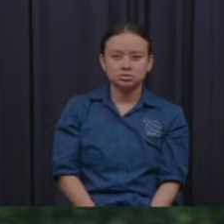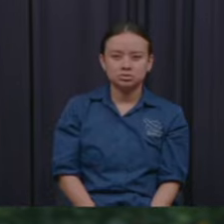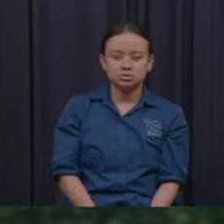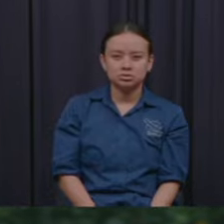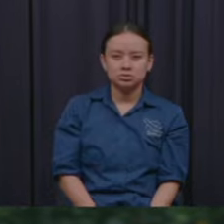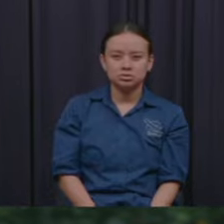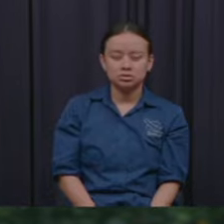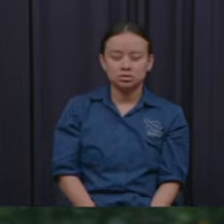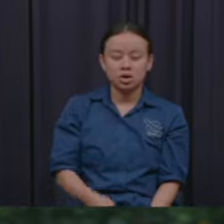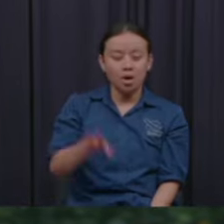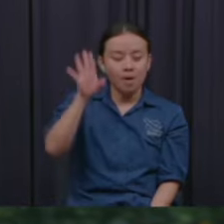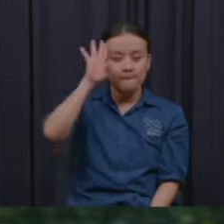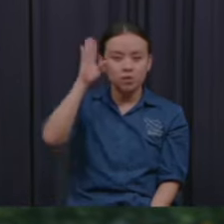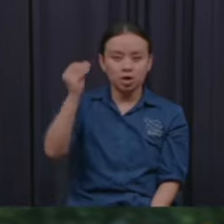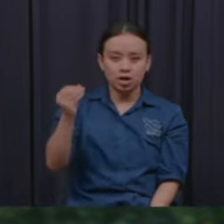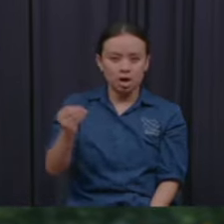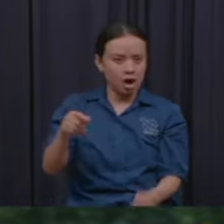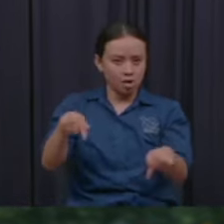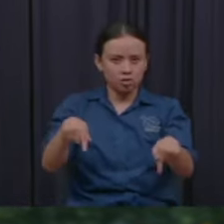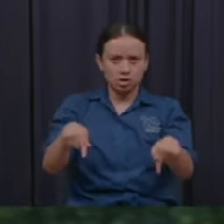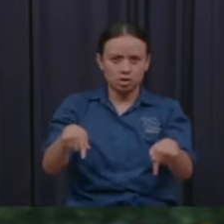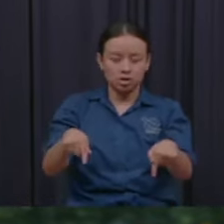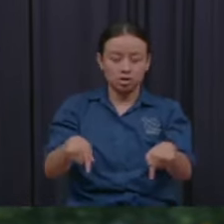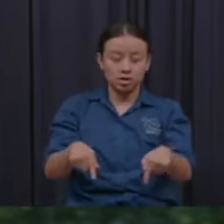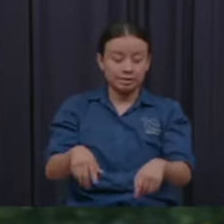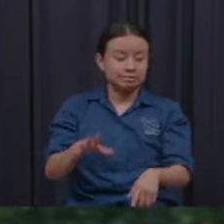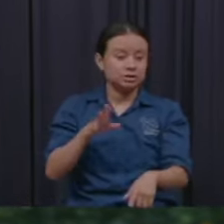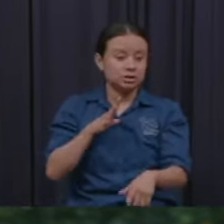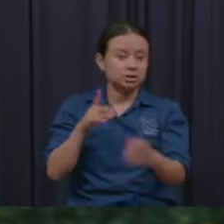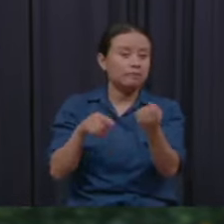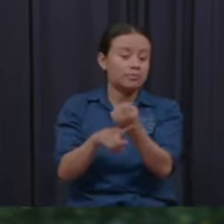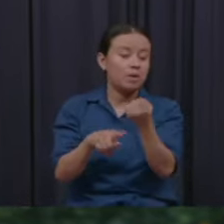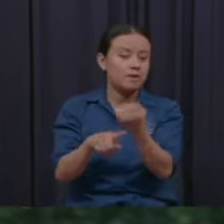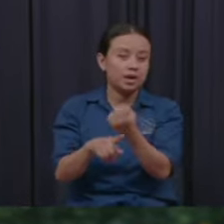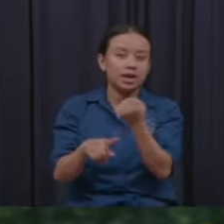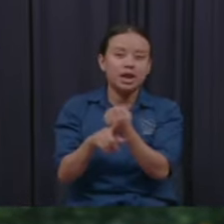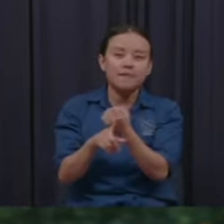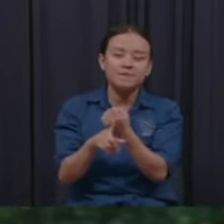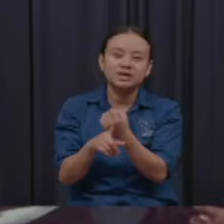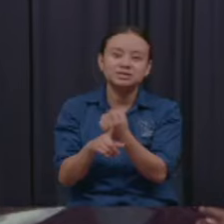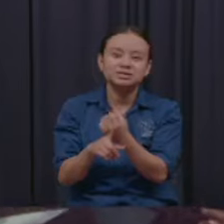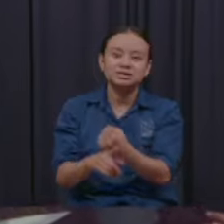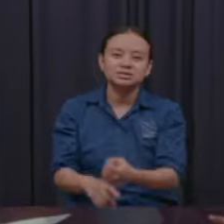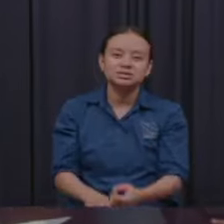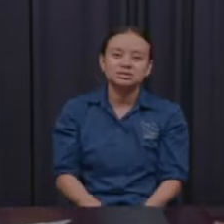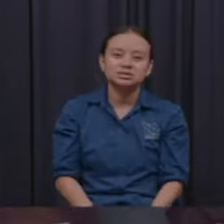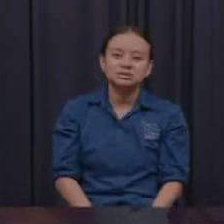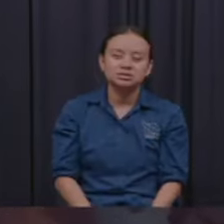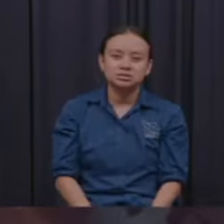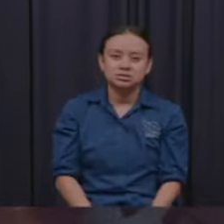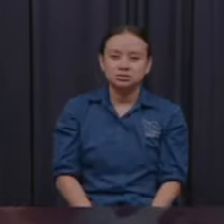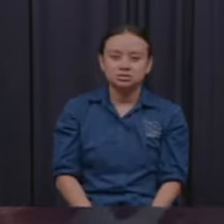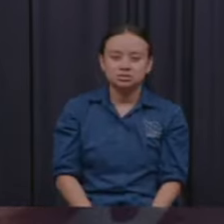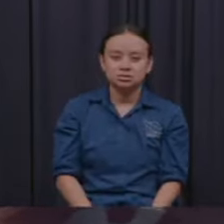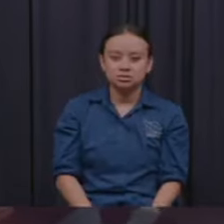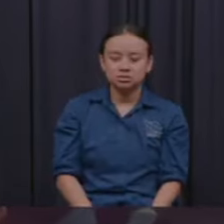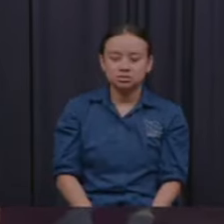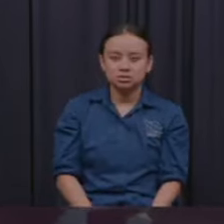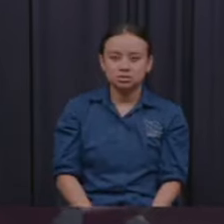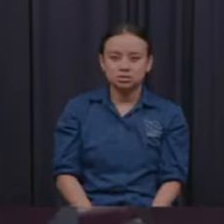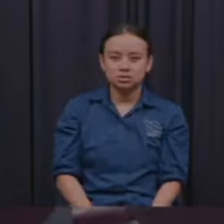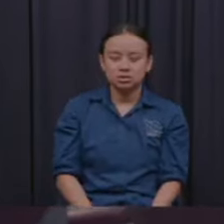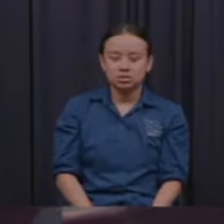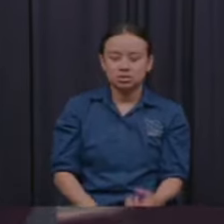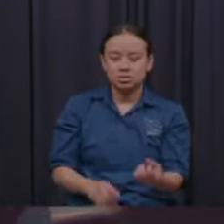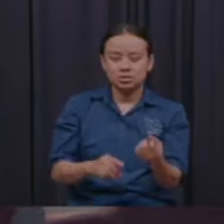Hemos tenido ataques, se nos dañó una tarjeta del canal de televisión que se llama, creo que Dante, que